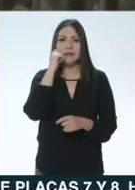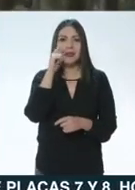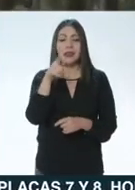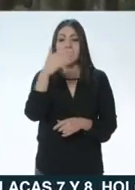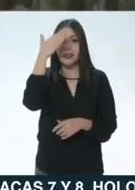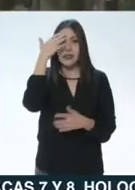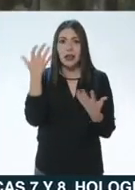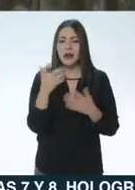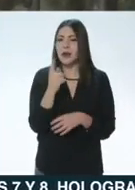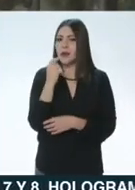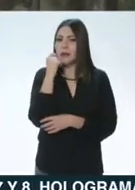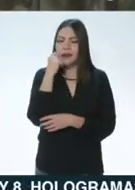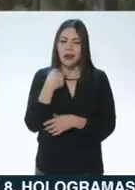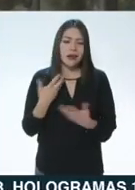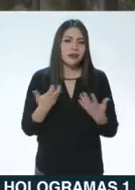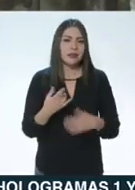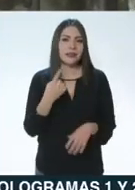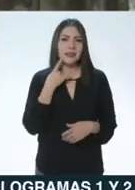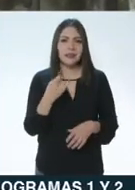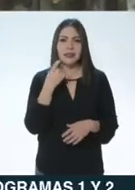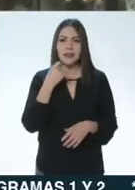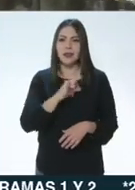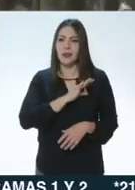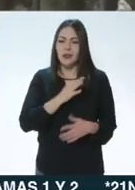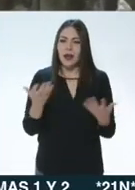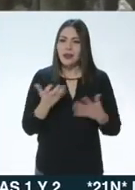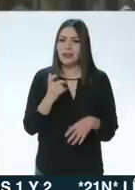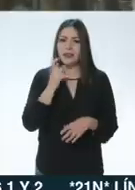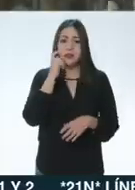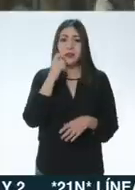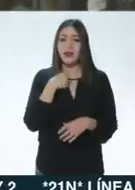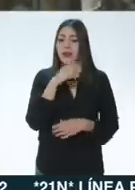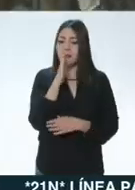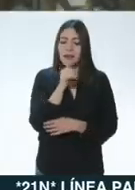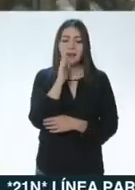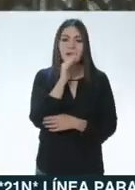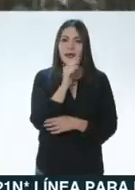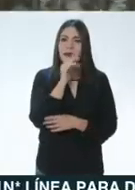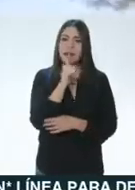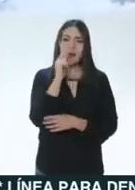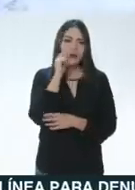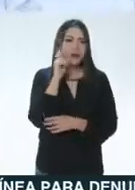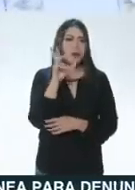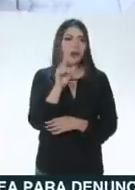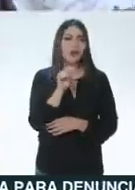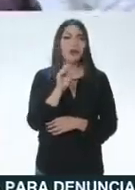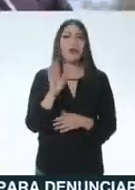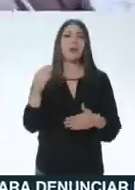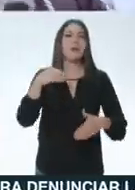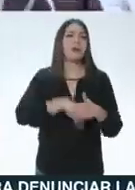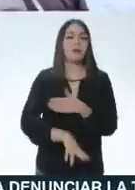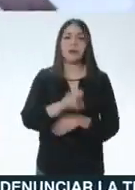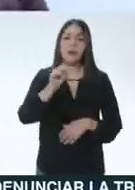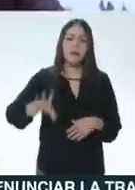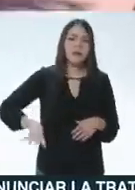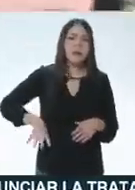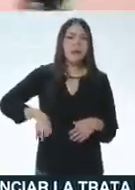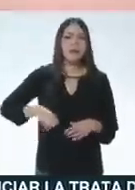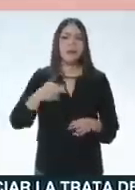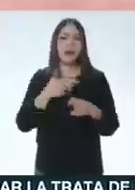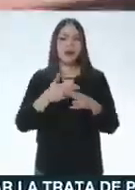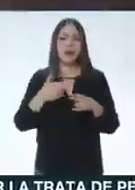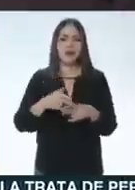más te aferras y haces que te debe de salir y hasta que no te sales cuando te das por vencida. Después de esto,